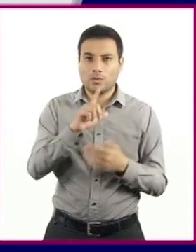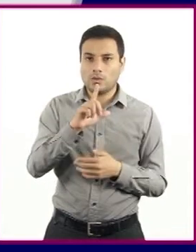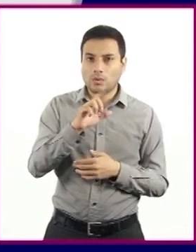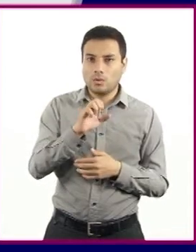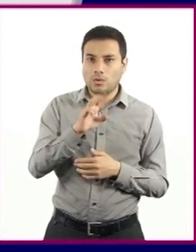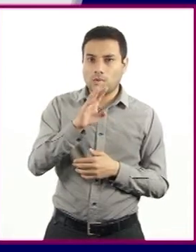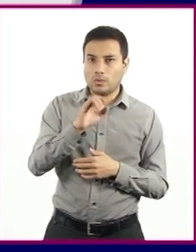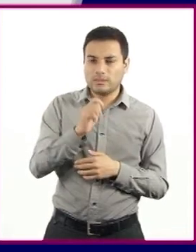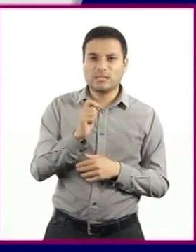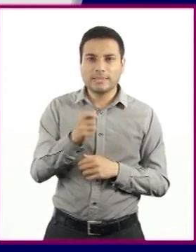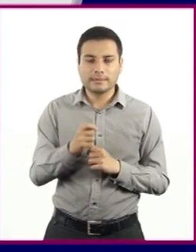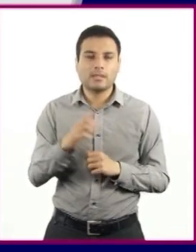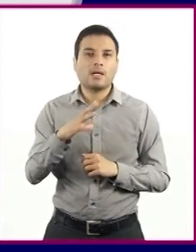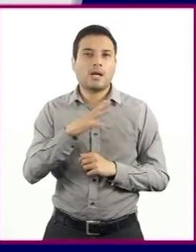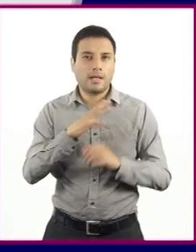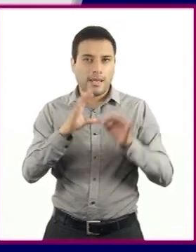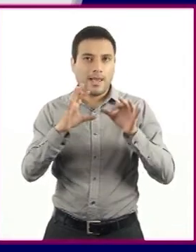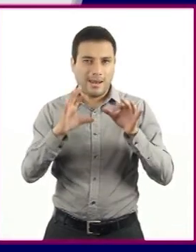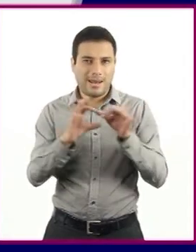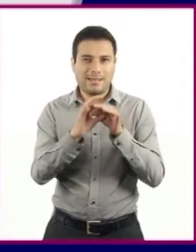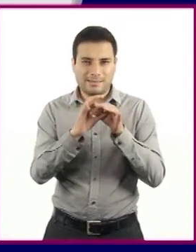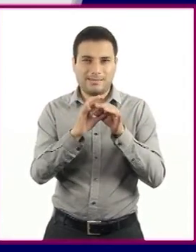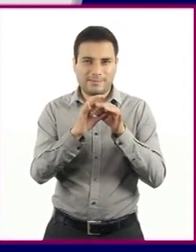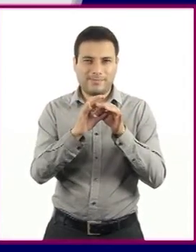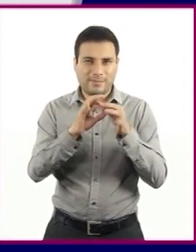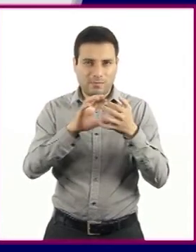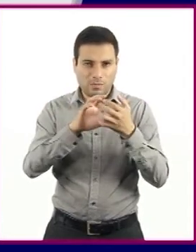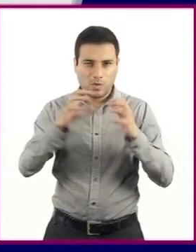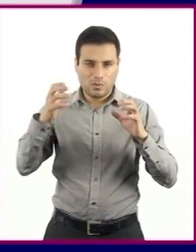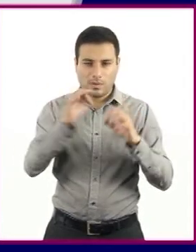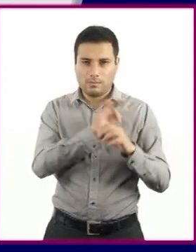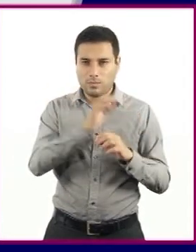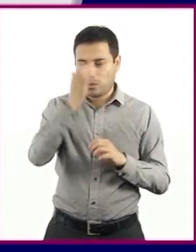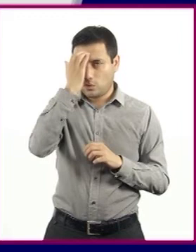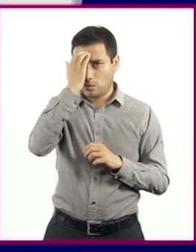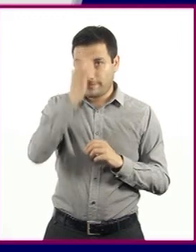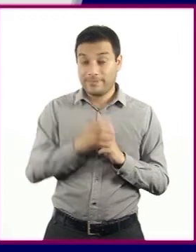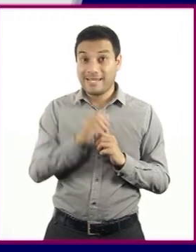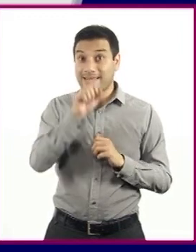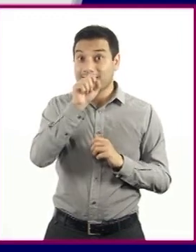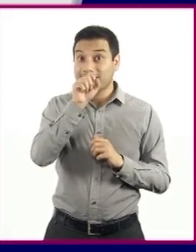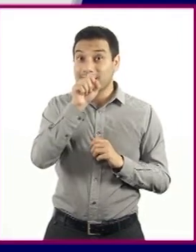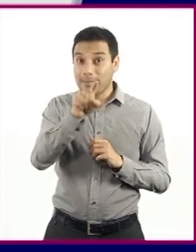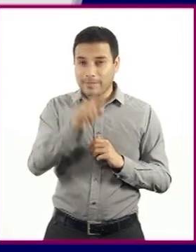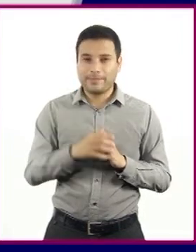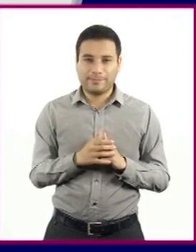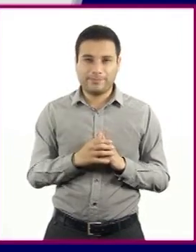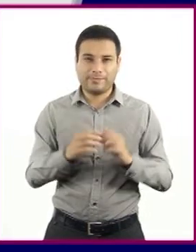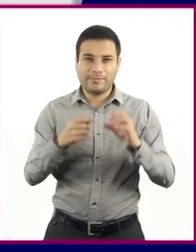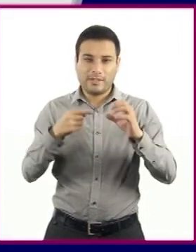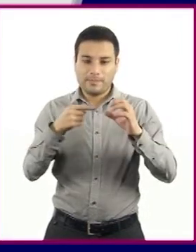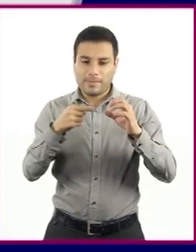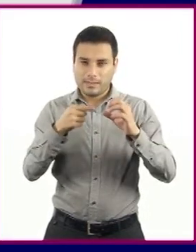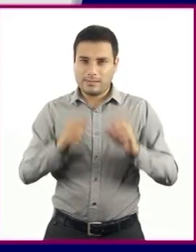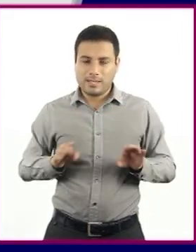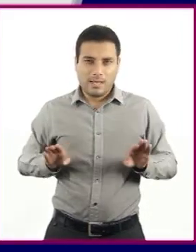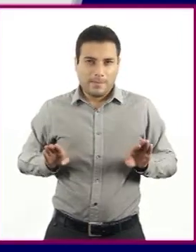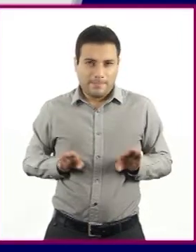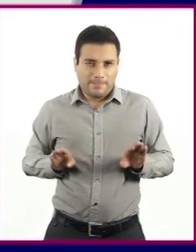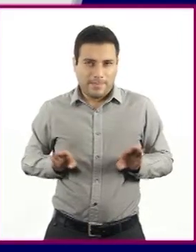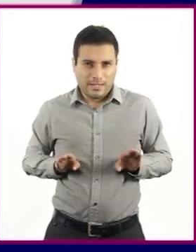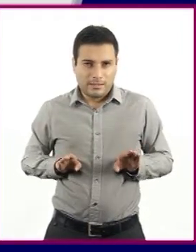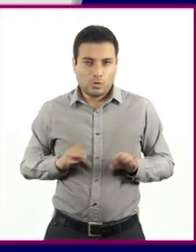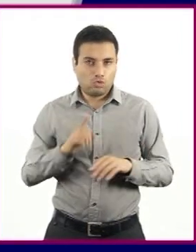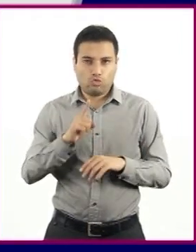que muestra los enlaces entre los átomos de una molécula, así como los pares de electrones solitarios, es decir, aquellos que